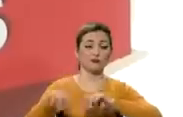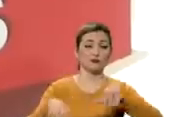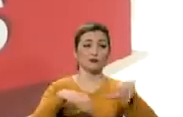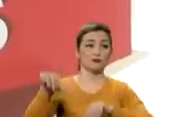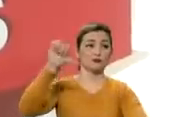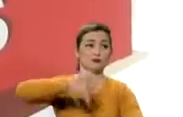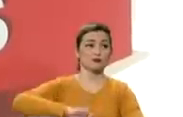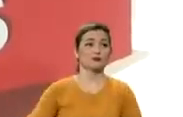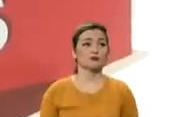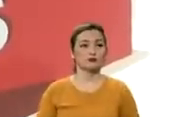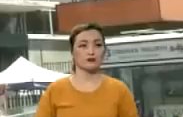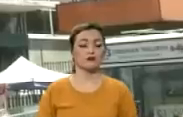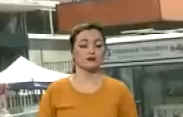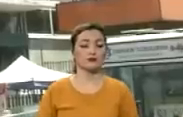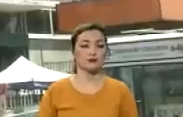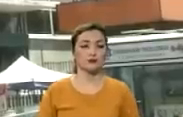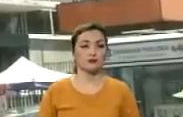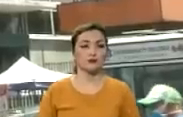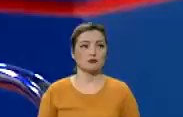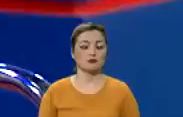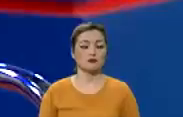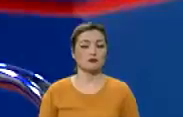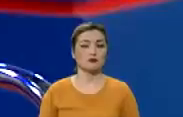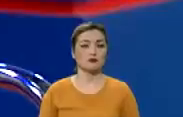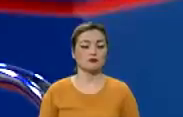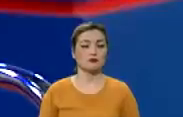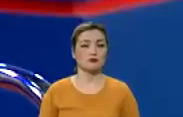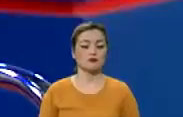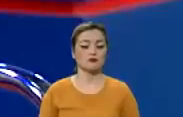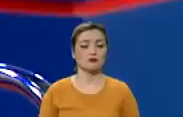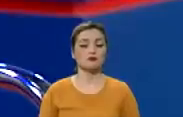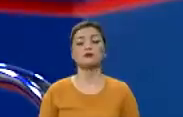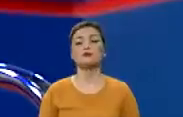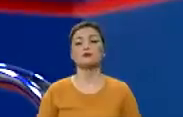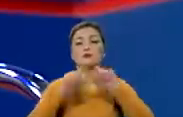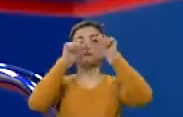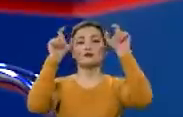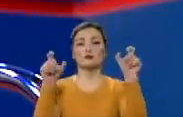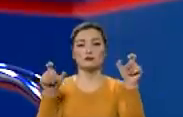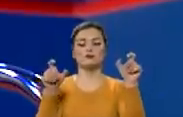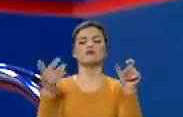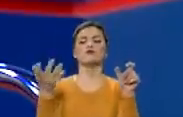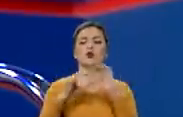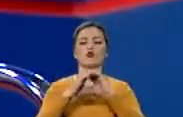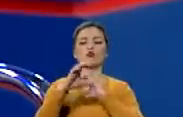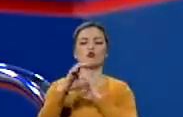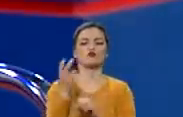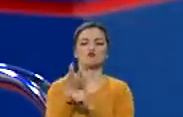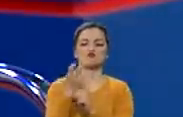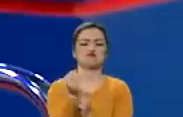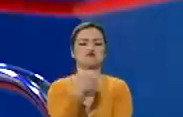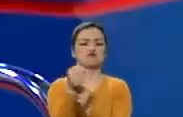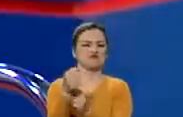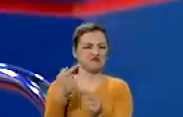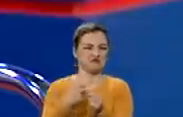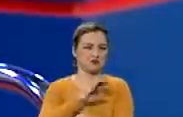actividad peligrosa. Helen Quiñones, 24 horas. La empresa de pasajeros estudia la reestructuración de la